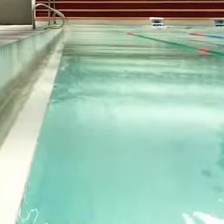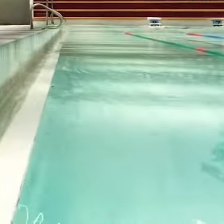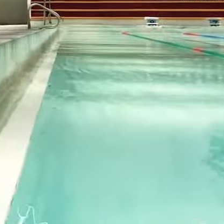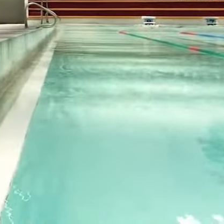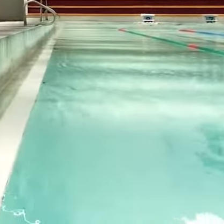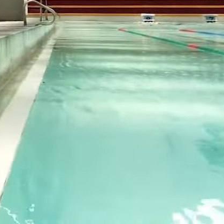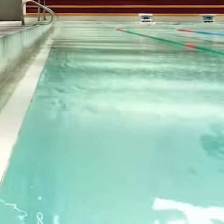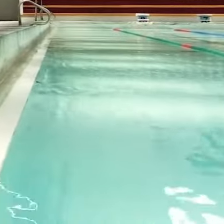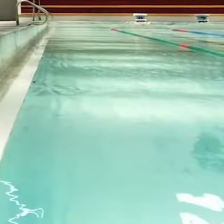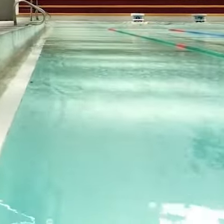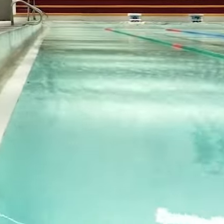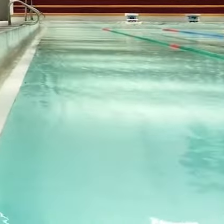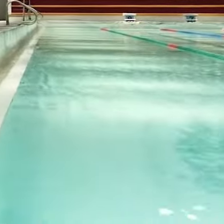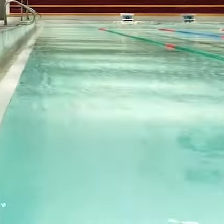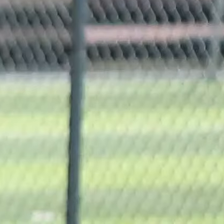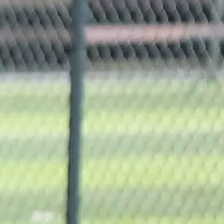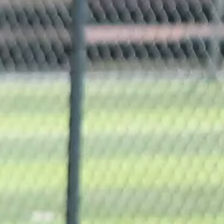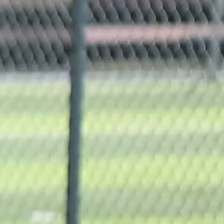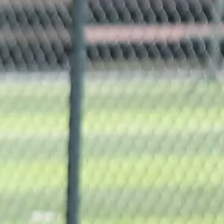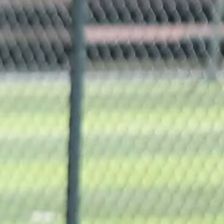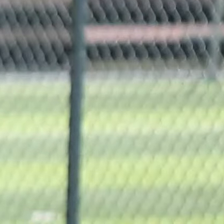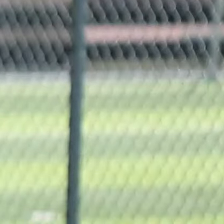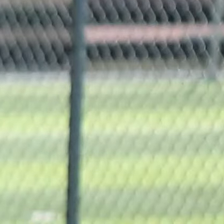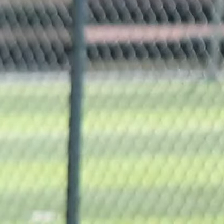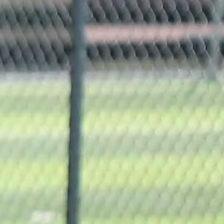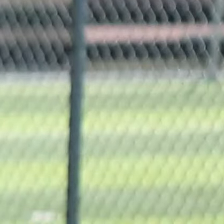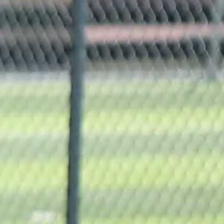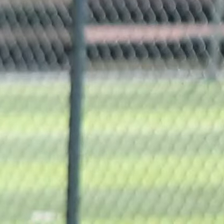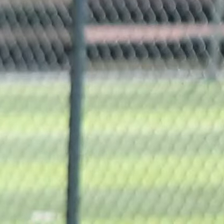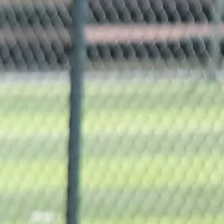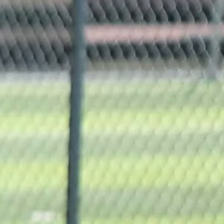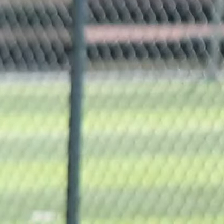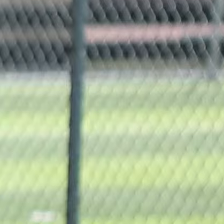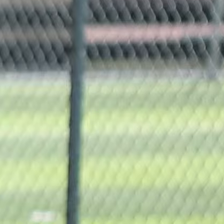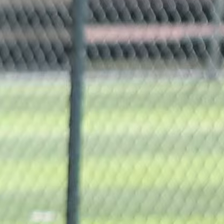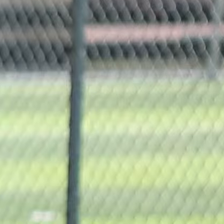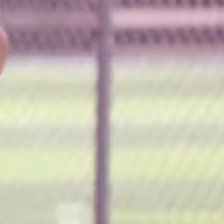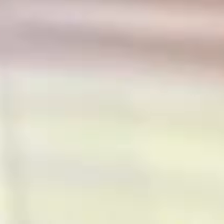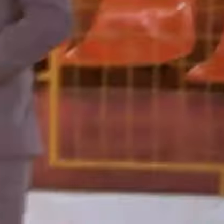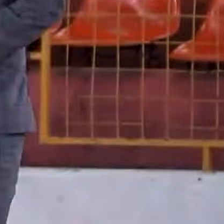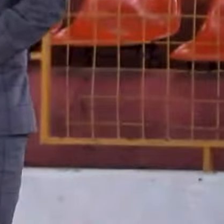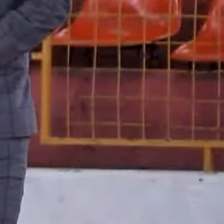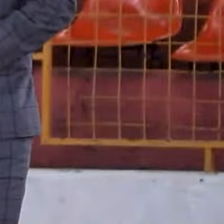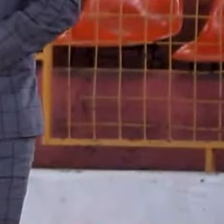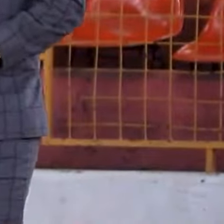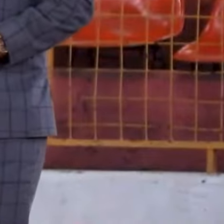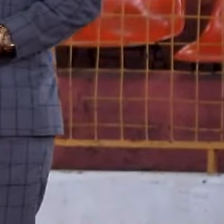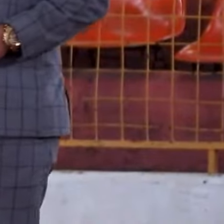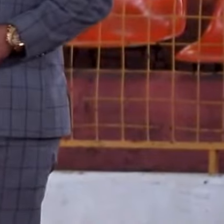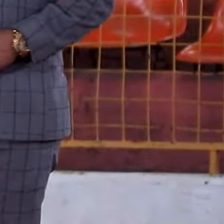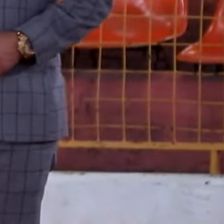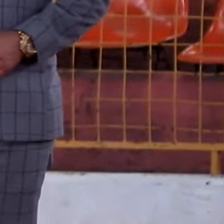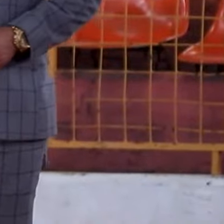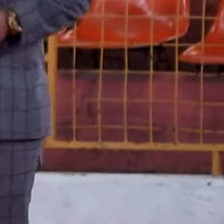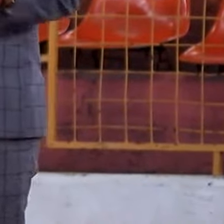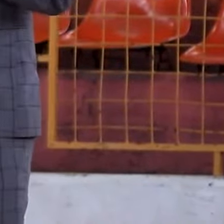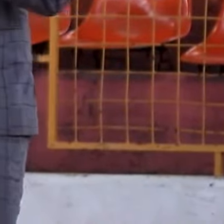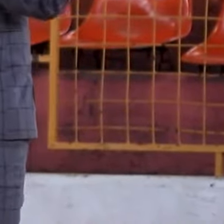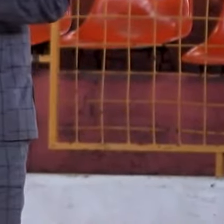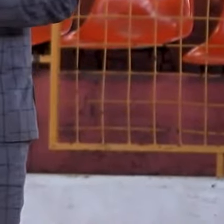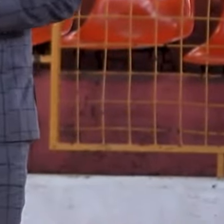Deporte TV te lleva a los lugares donde ocurren los eventos más importantes y tú podrás vivirlos en primera fila. Los mejores eventos